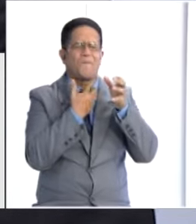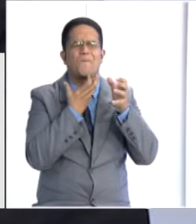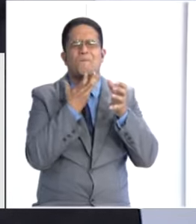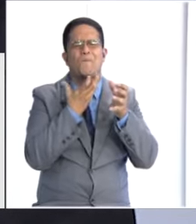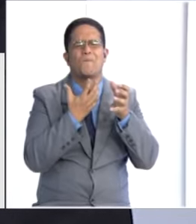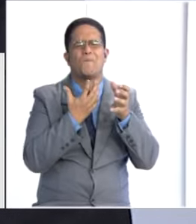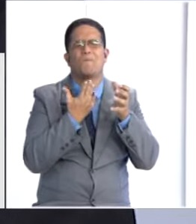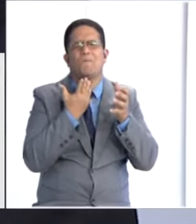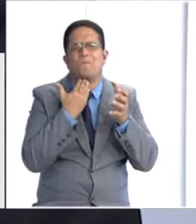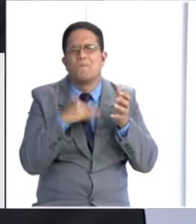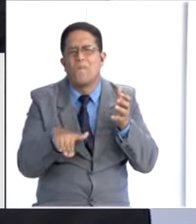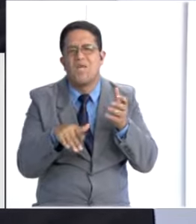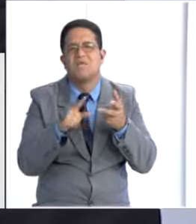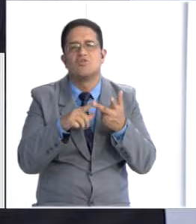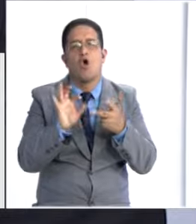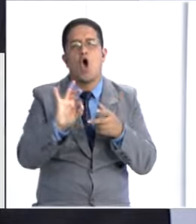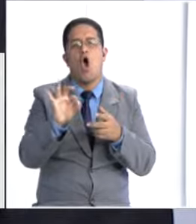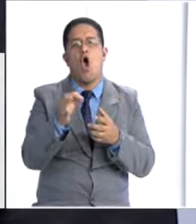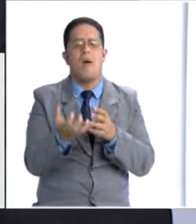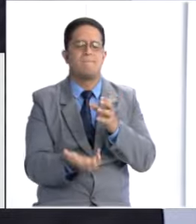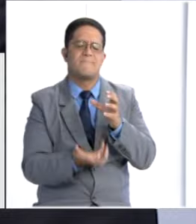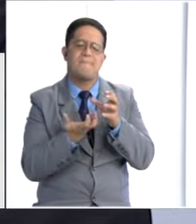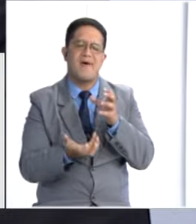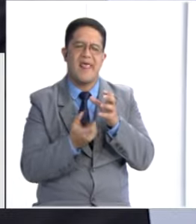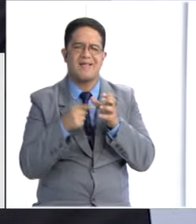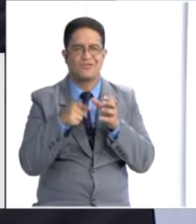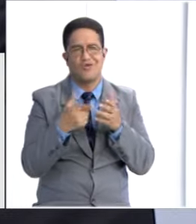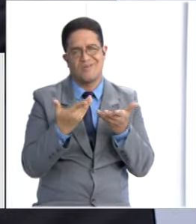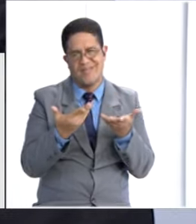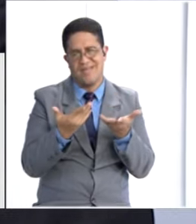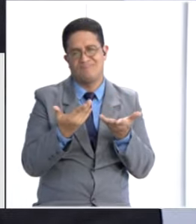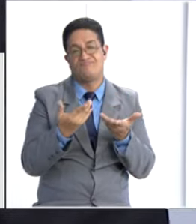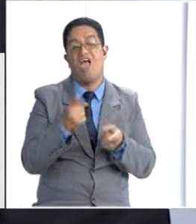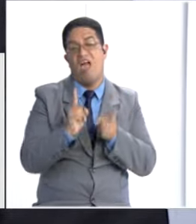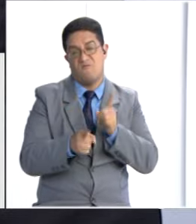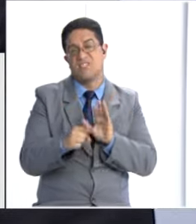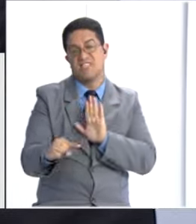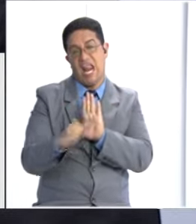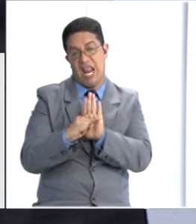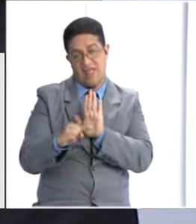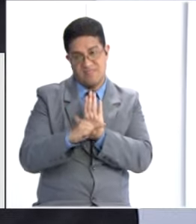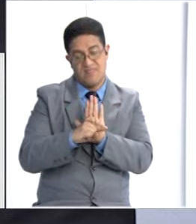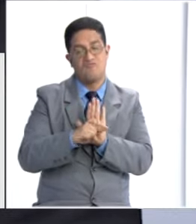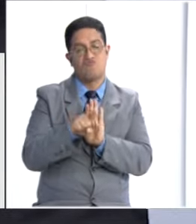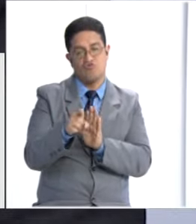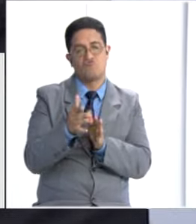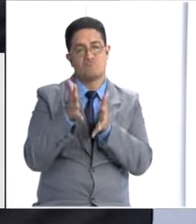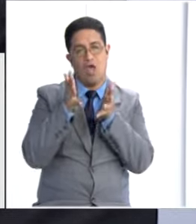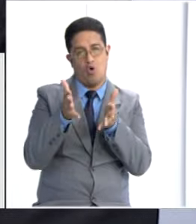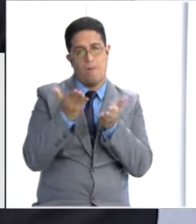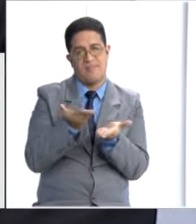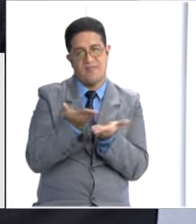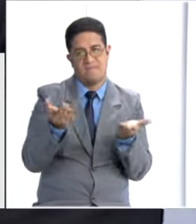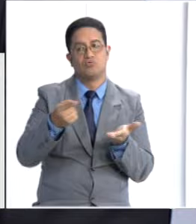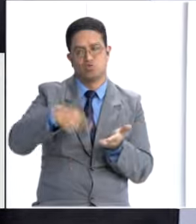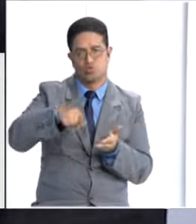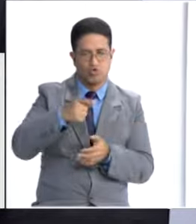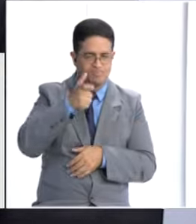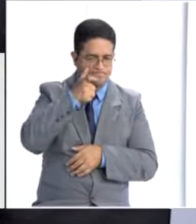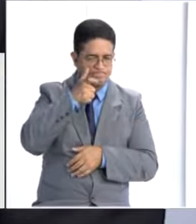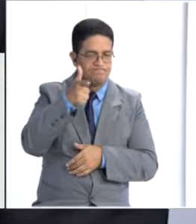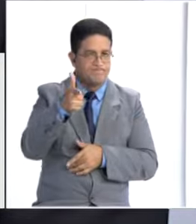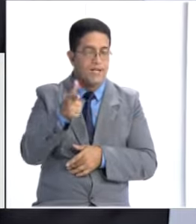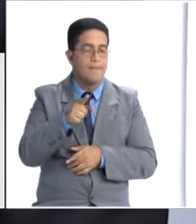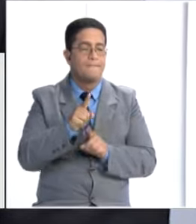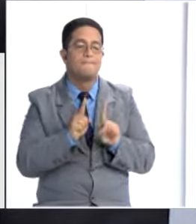las preparaciones de infusiones, que eso a veces es contraproducente. Siempre es bueno y es recomendable, y nosotros pues somos garantes de eso, de consultar